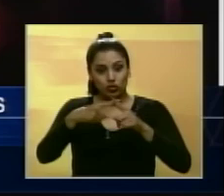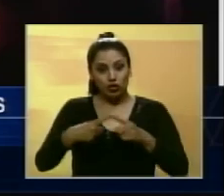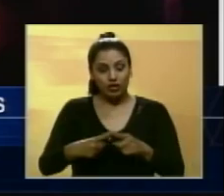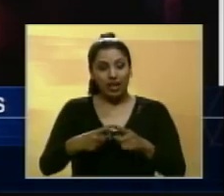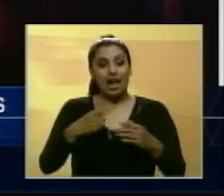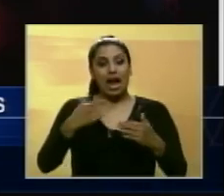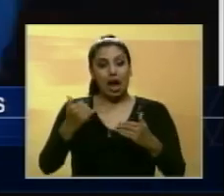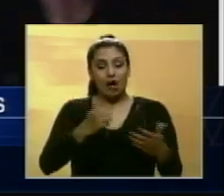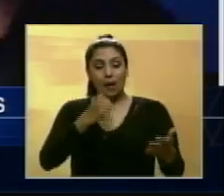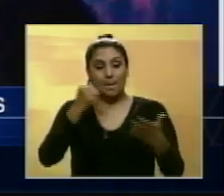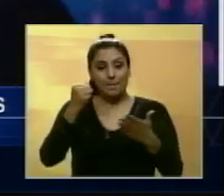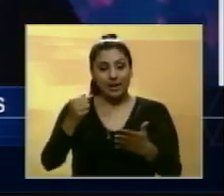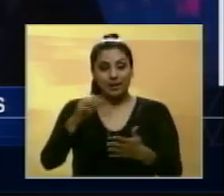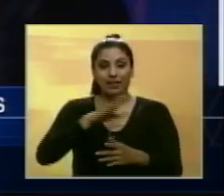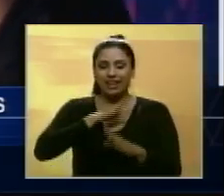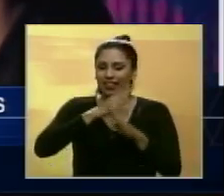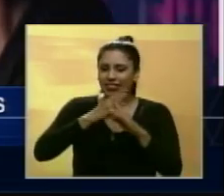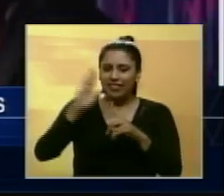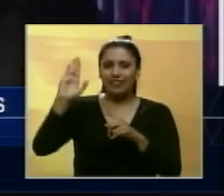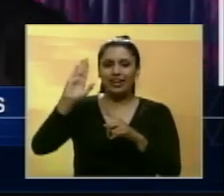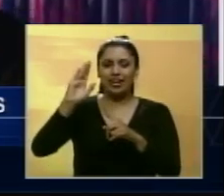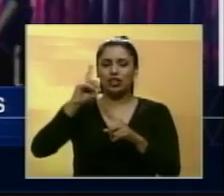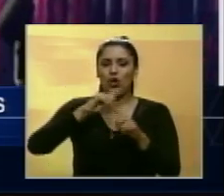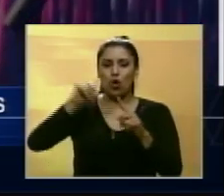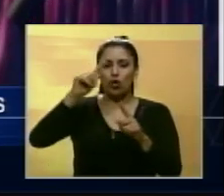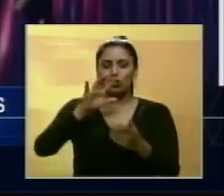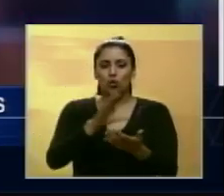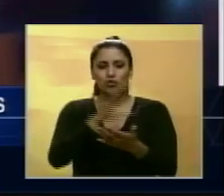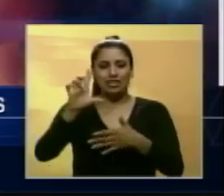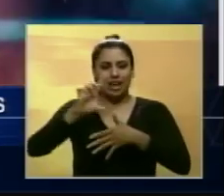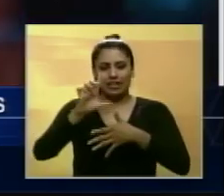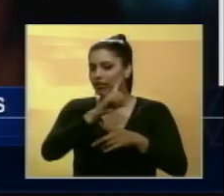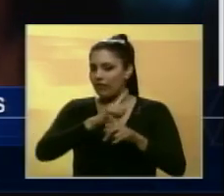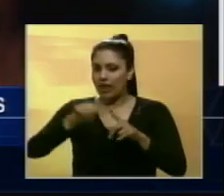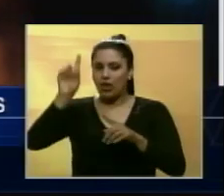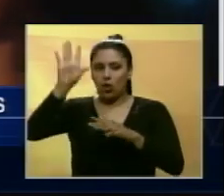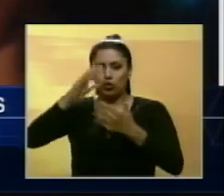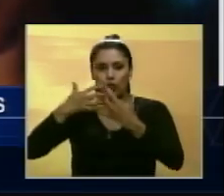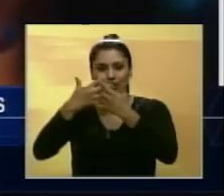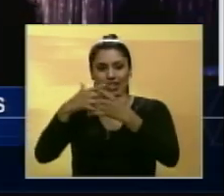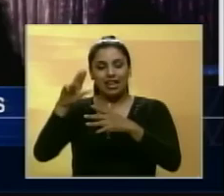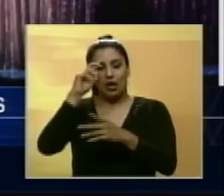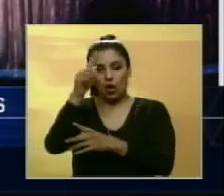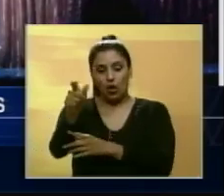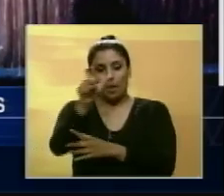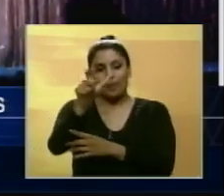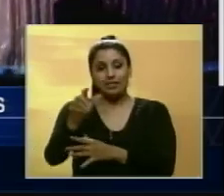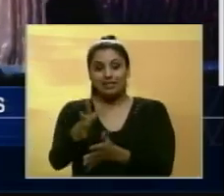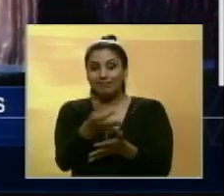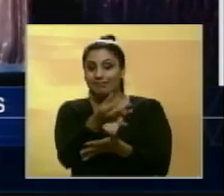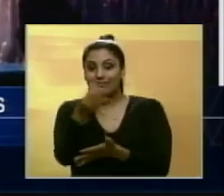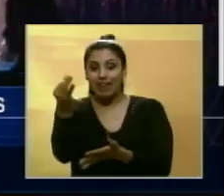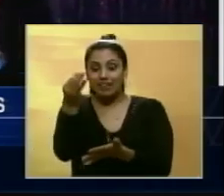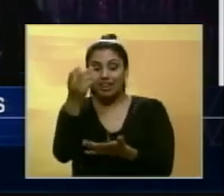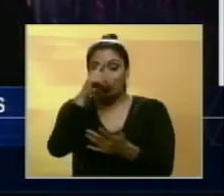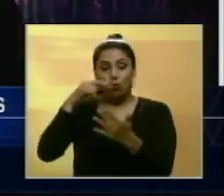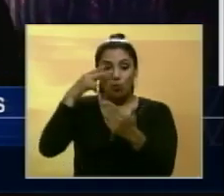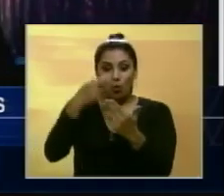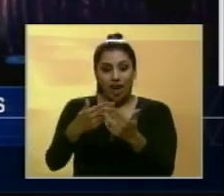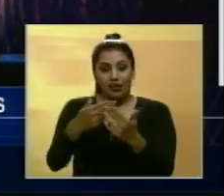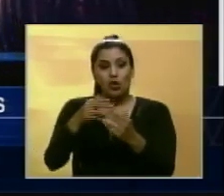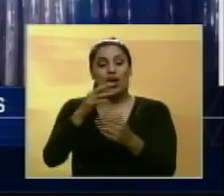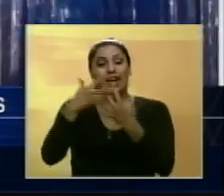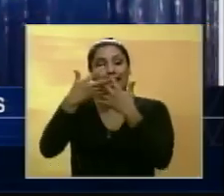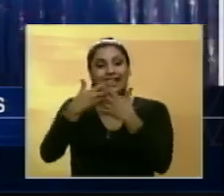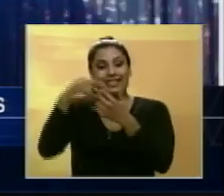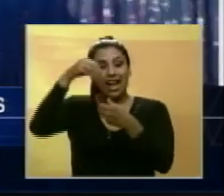Los premios Billboard, que son diferentes a los Billboard de la música latina, reconocen a los artistas más exitosos del año en